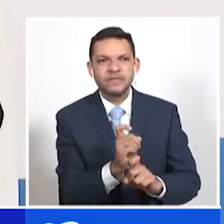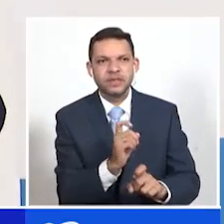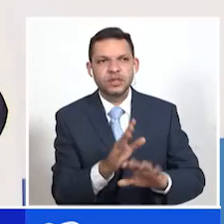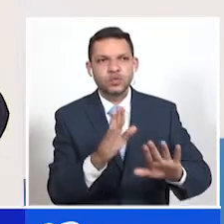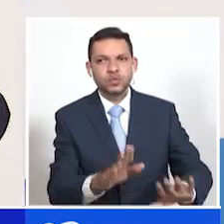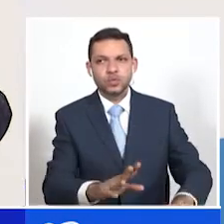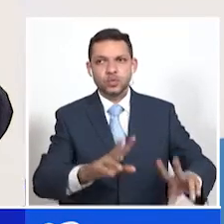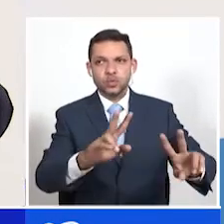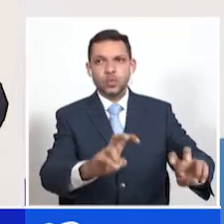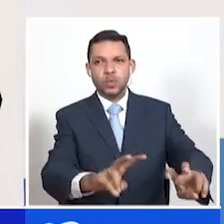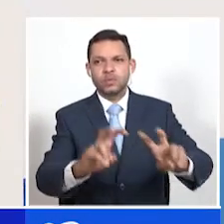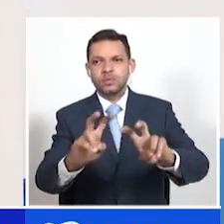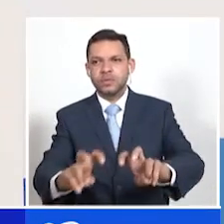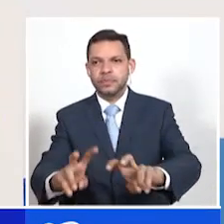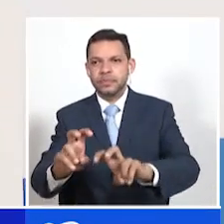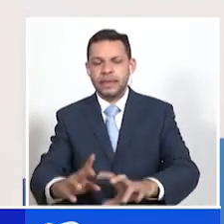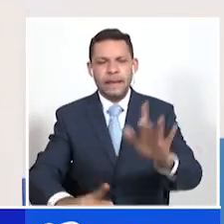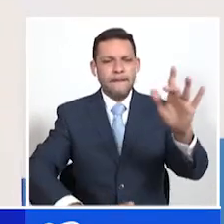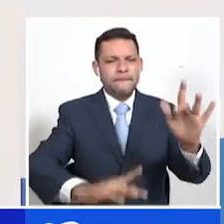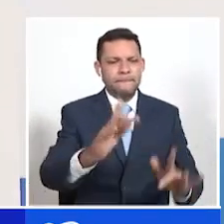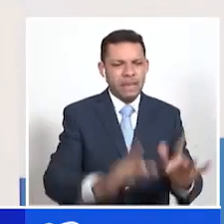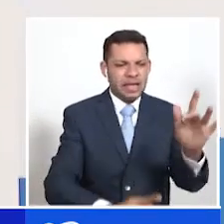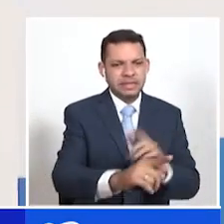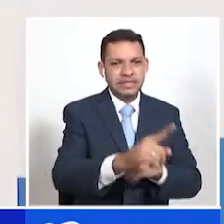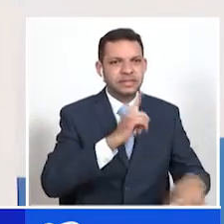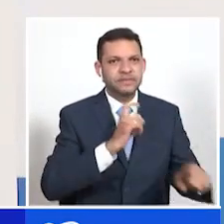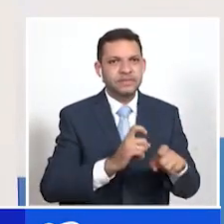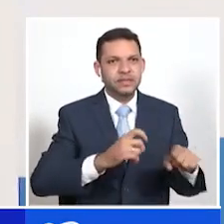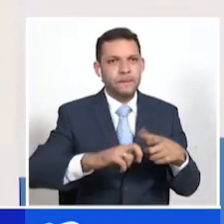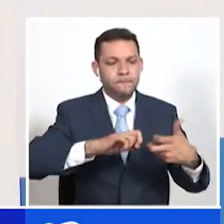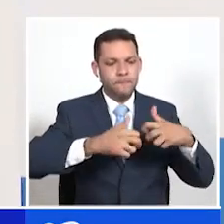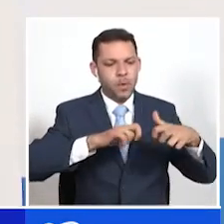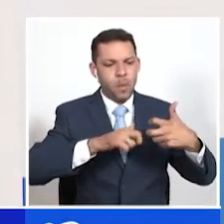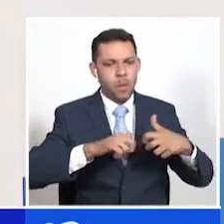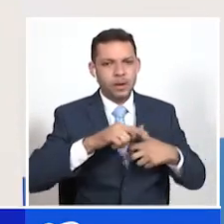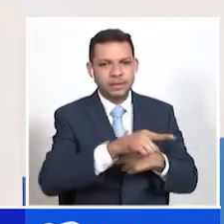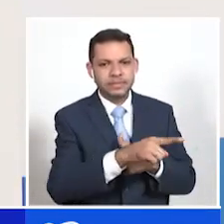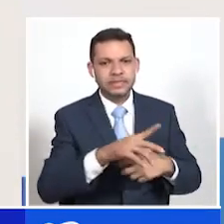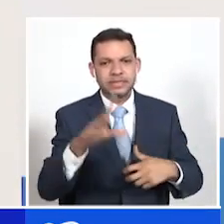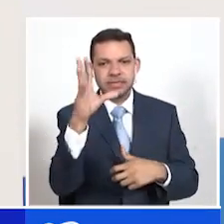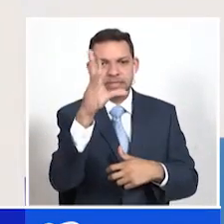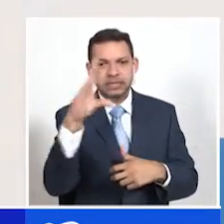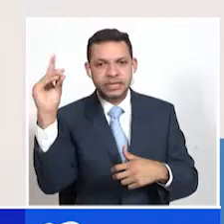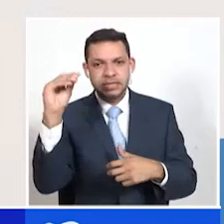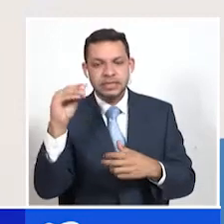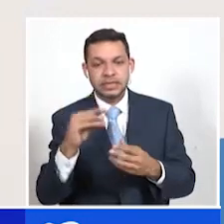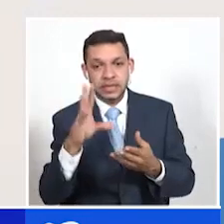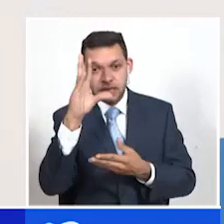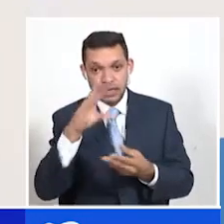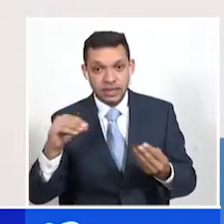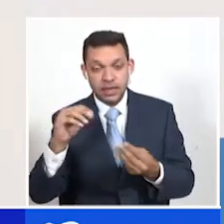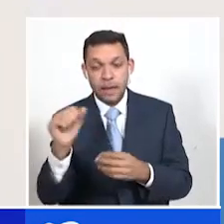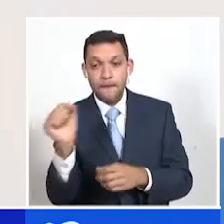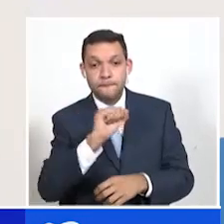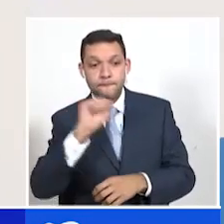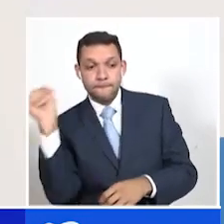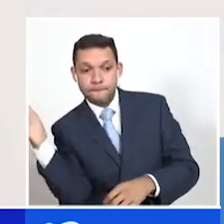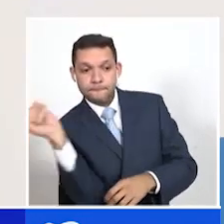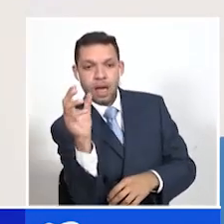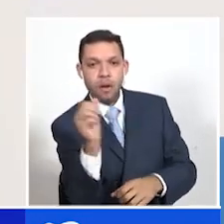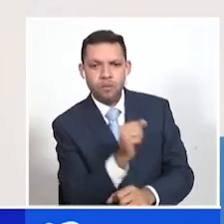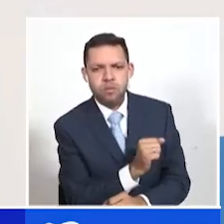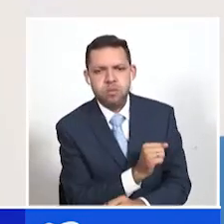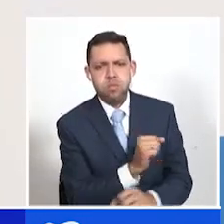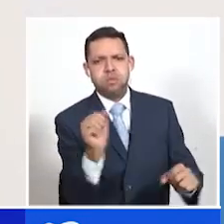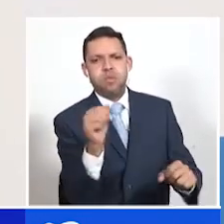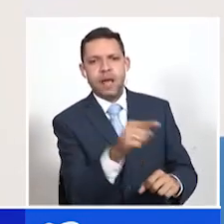investigación, pero todo apunta a que también hay situación de problemas con los hinchas del Quindío, luego de lo que es el explosivo, el petardo que explotó frente a la